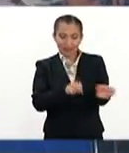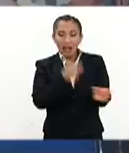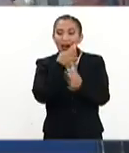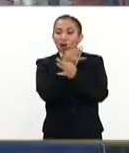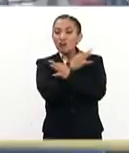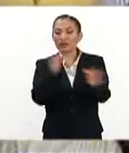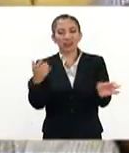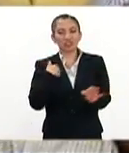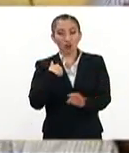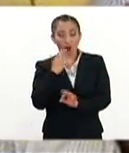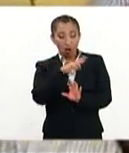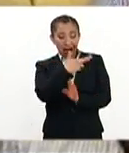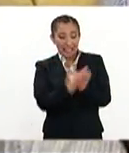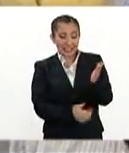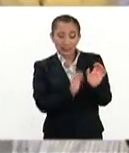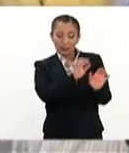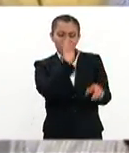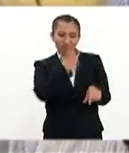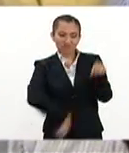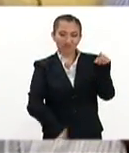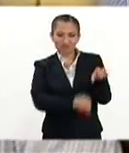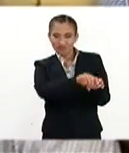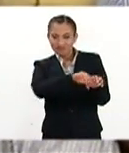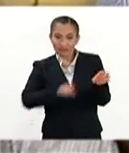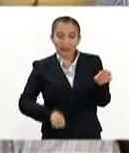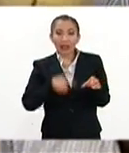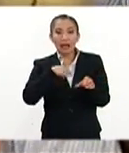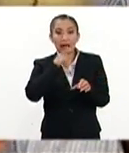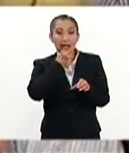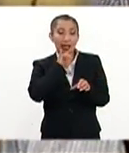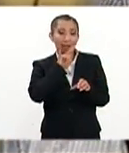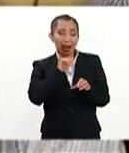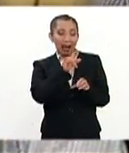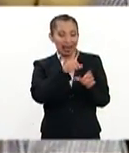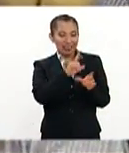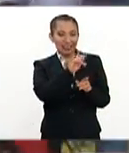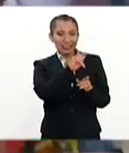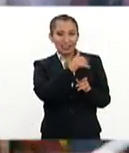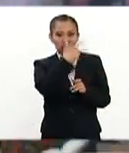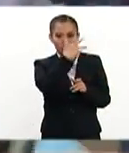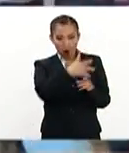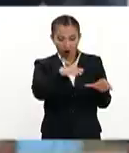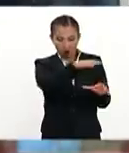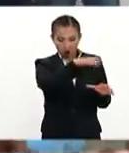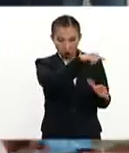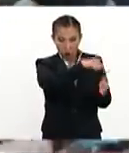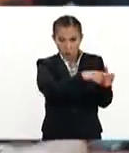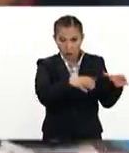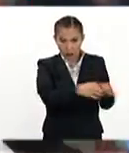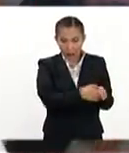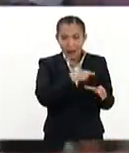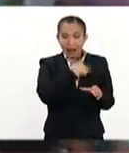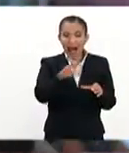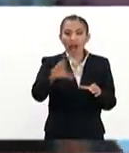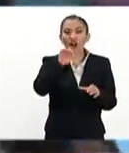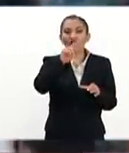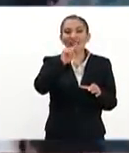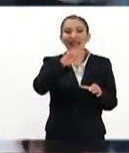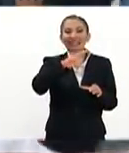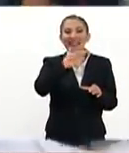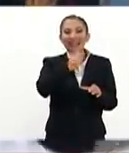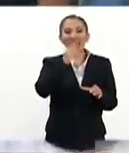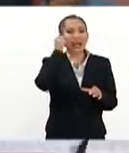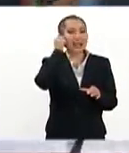Anunció que va a retirar su registro. Bueno, lo iba a hacer por el Distrito 8, con sede en la Costa Chica de